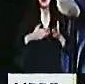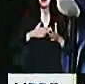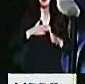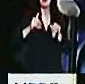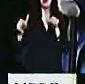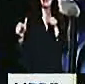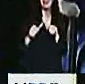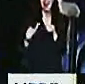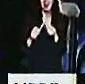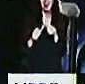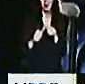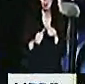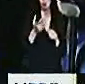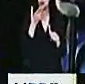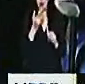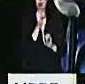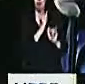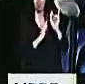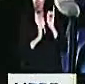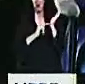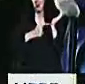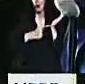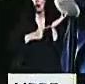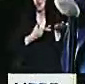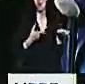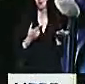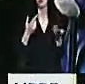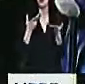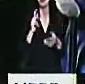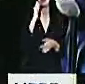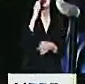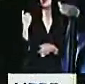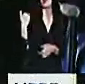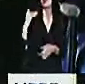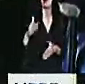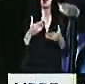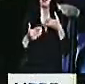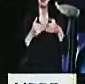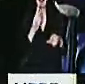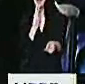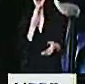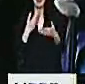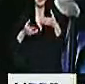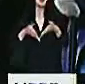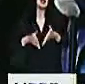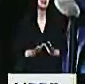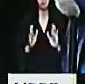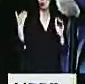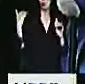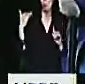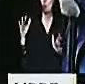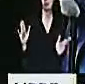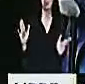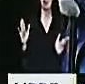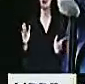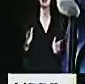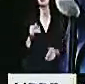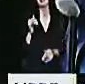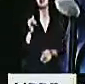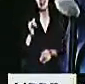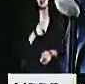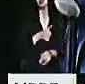permite que deje de ser una ventaja, una desventaja el donde vivo, donde trabajo, donde formé, donde quiero hacer familia. Y cada vez estamos todos aprendiendo,